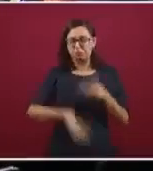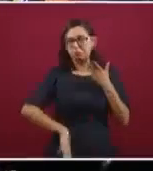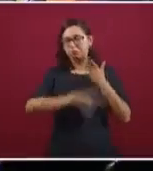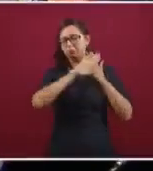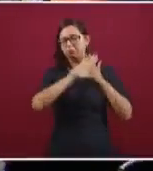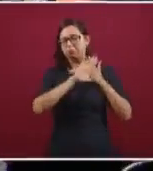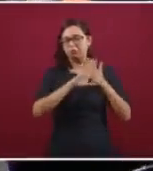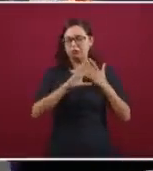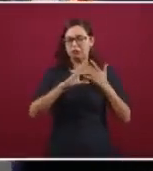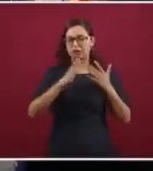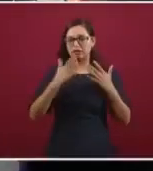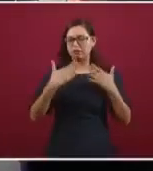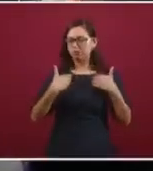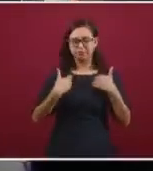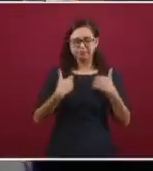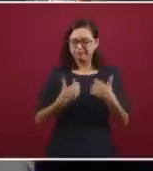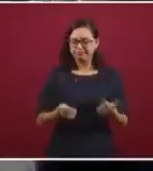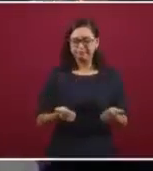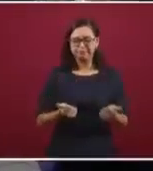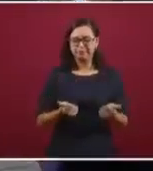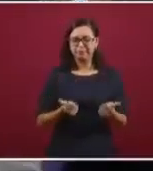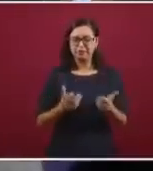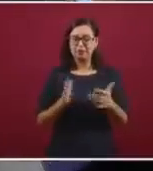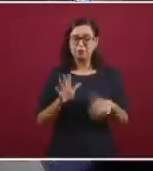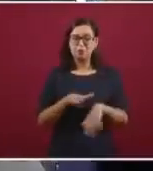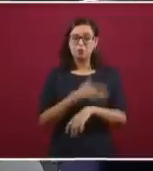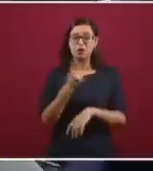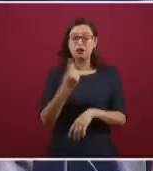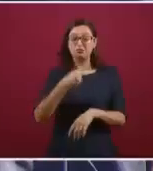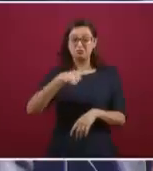me preocupa tanto la economía.